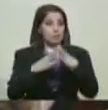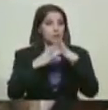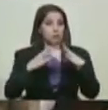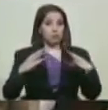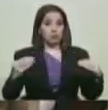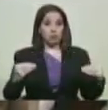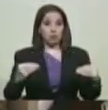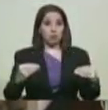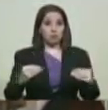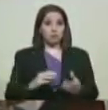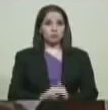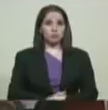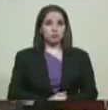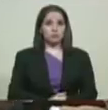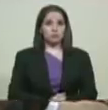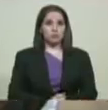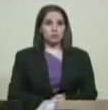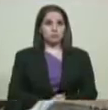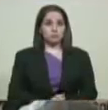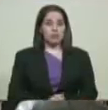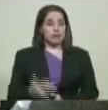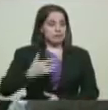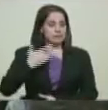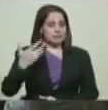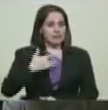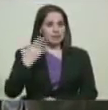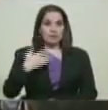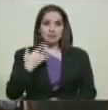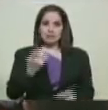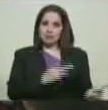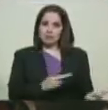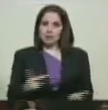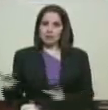continentes. Siéntase bienvenido.